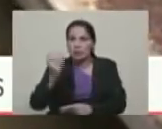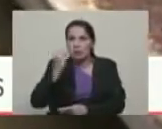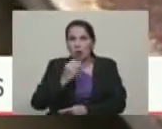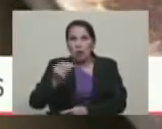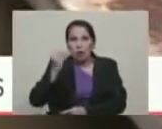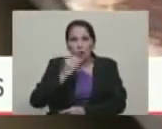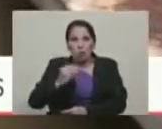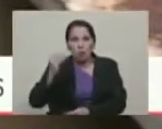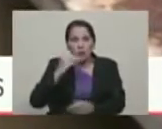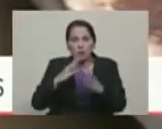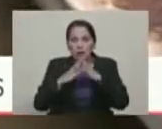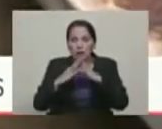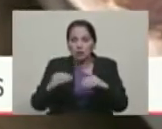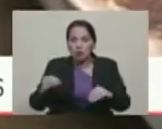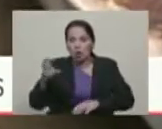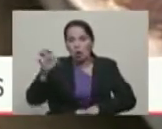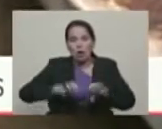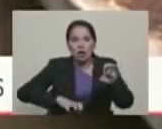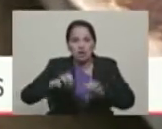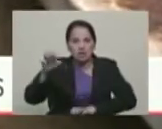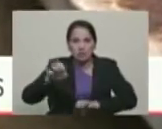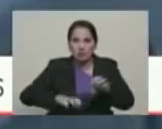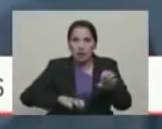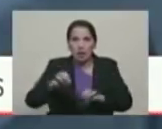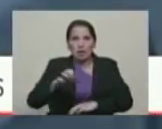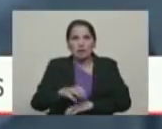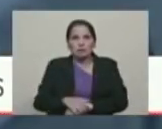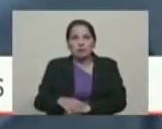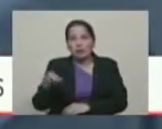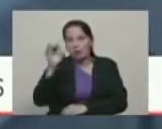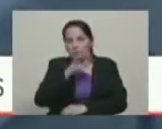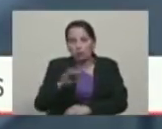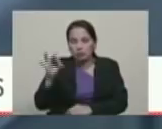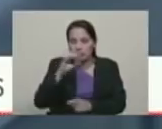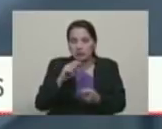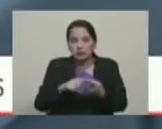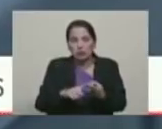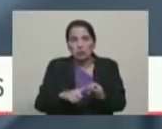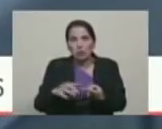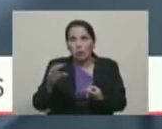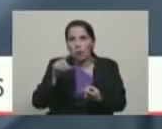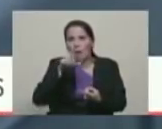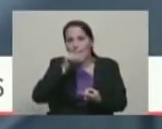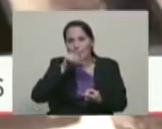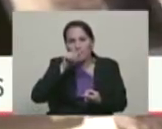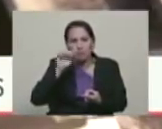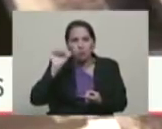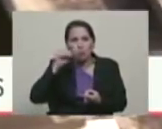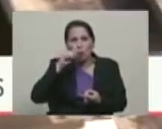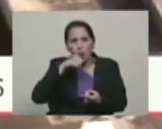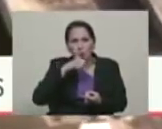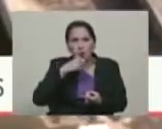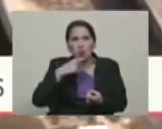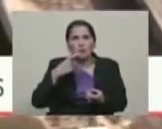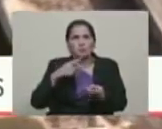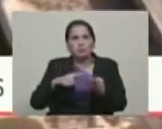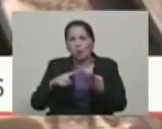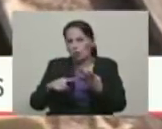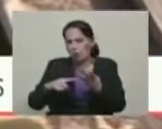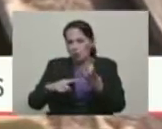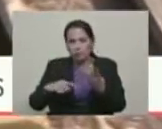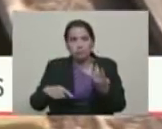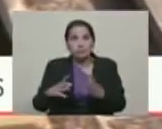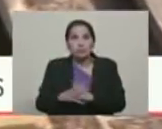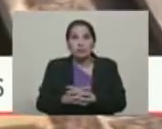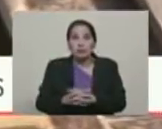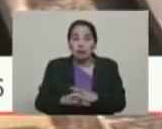alimentos para el sector bovino, para el sector porcino, para el sector avícola. Es el compromiso de esta clase obrera para